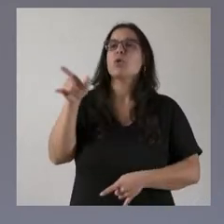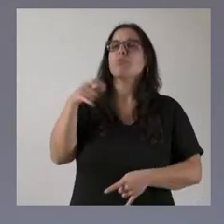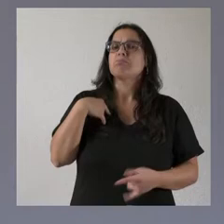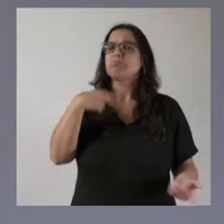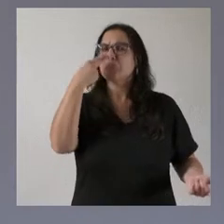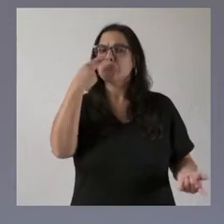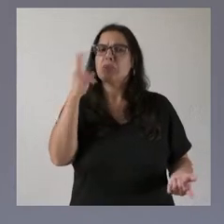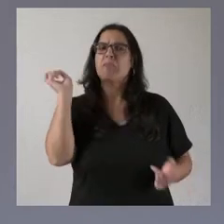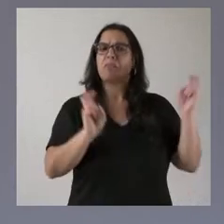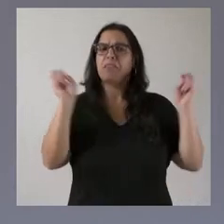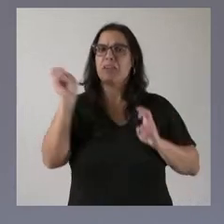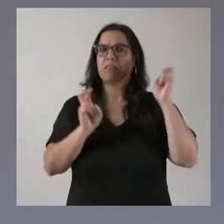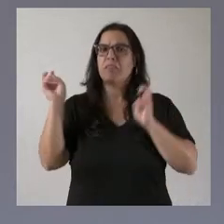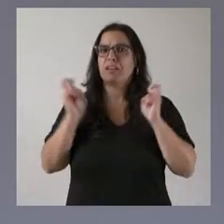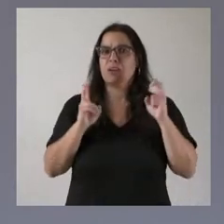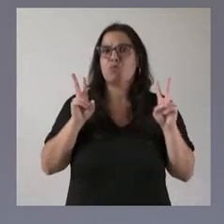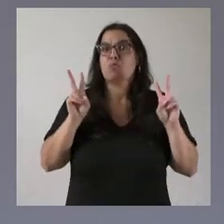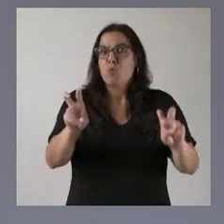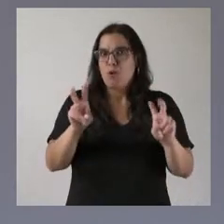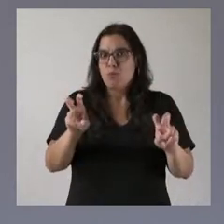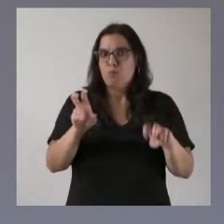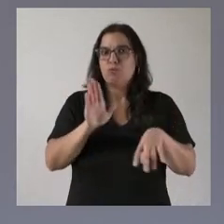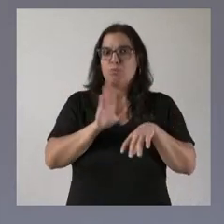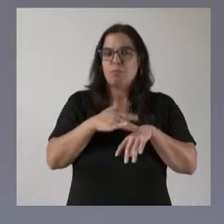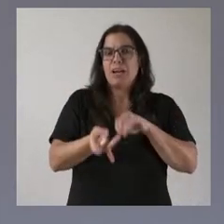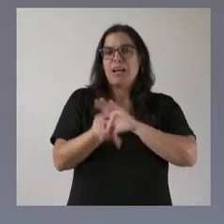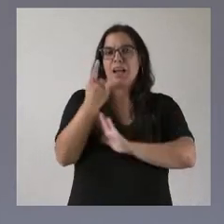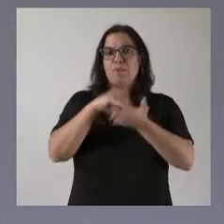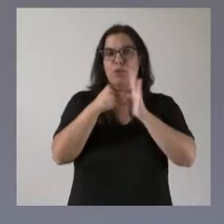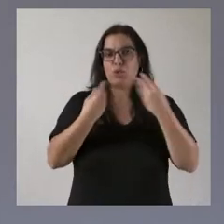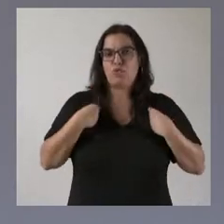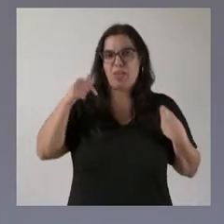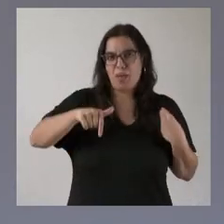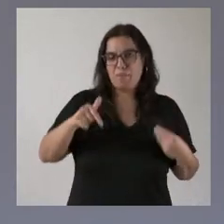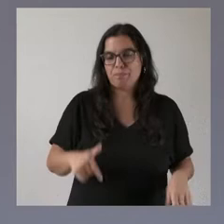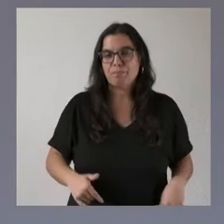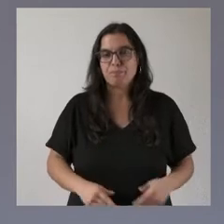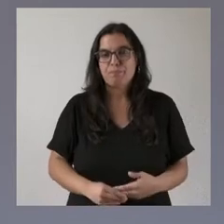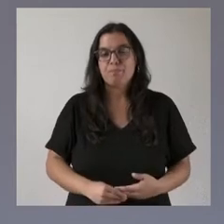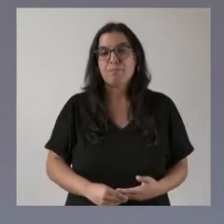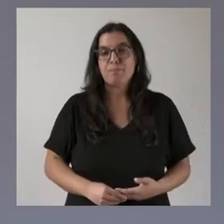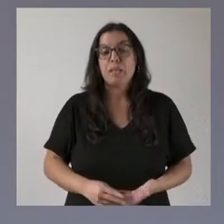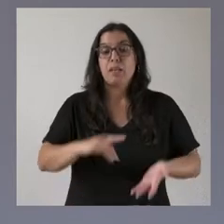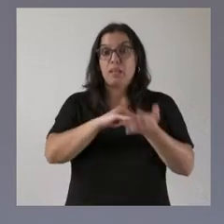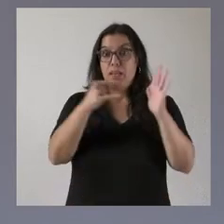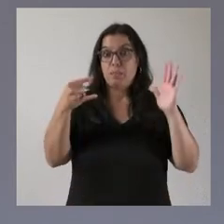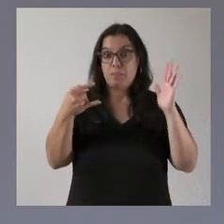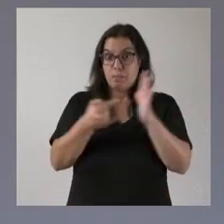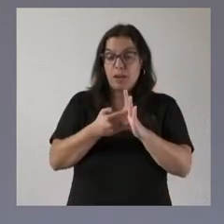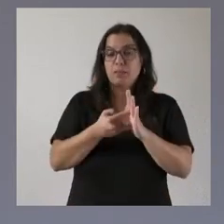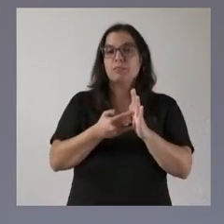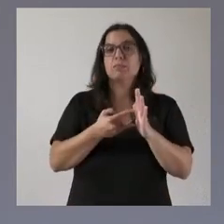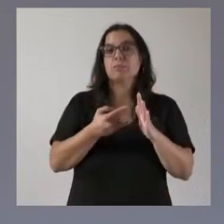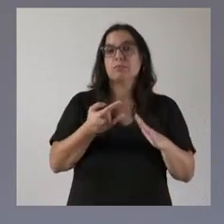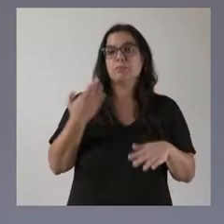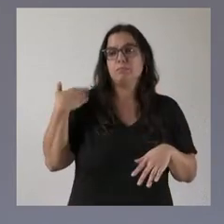para venir a residir aquí a fijar aquí su proyecto de vida el plan que le presentábamos